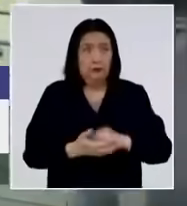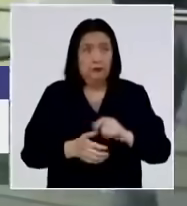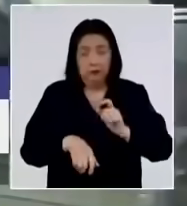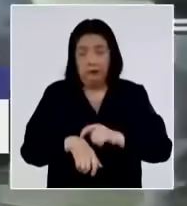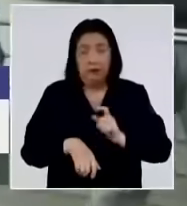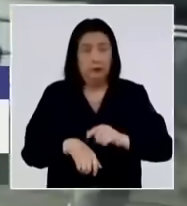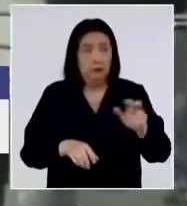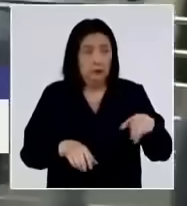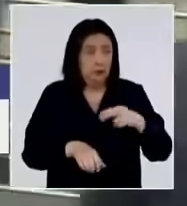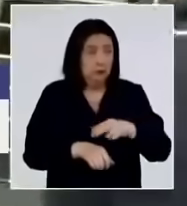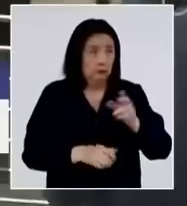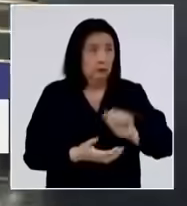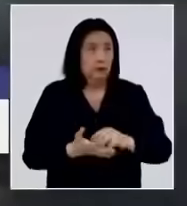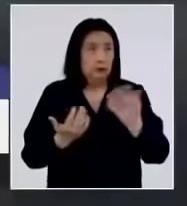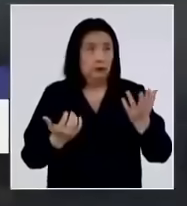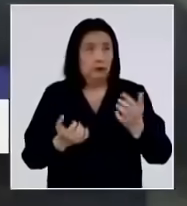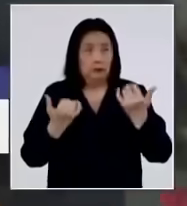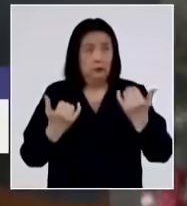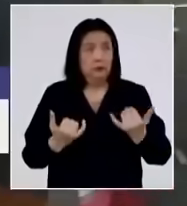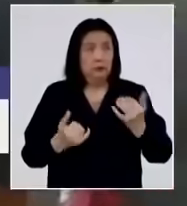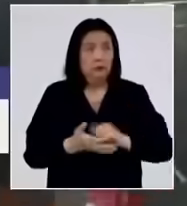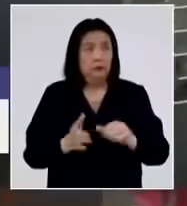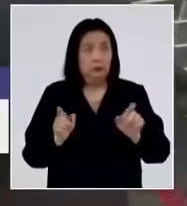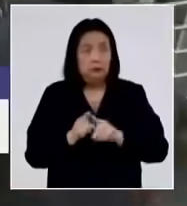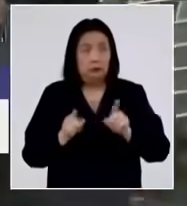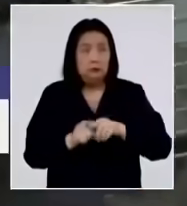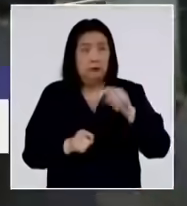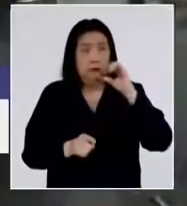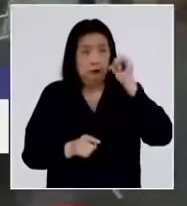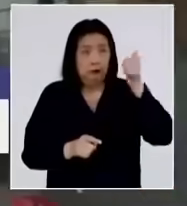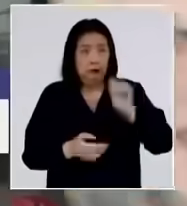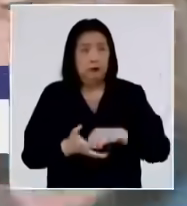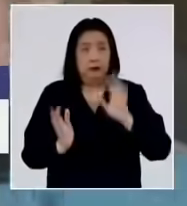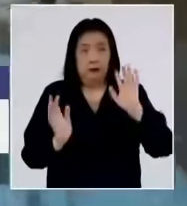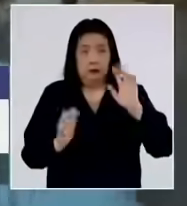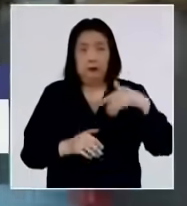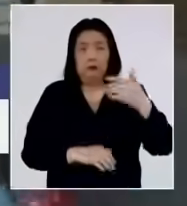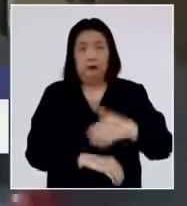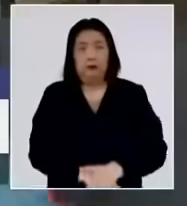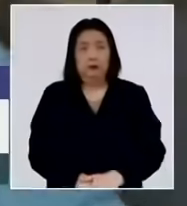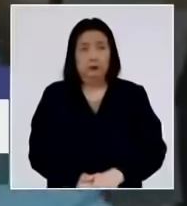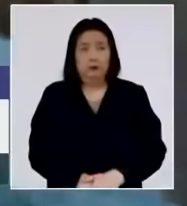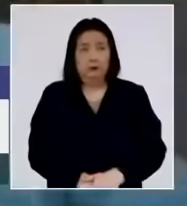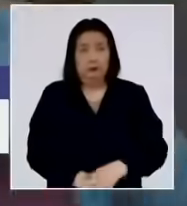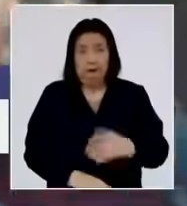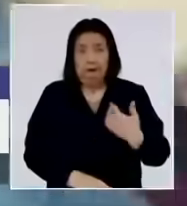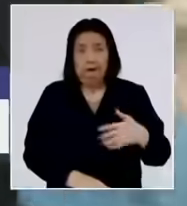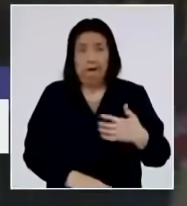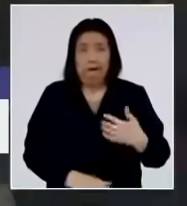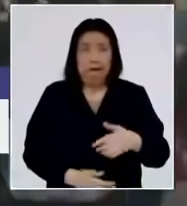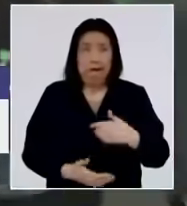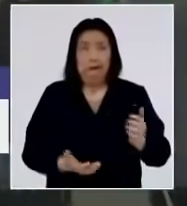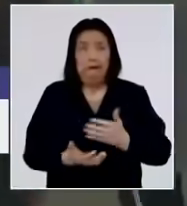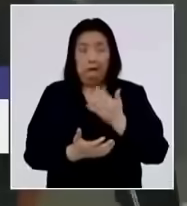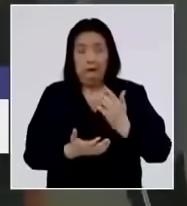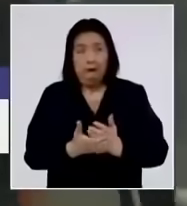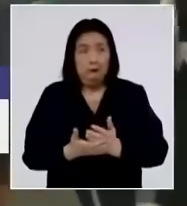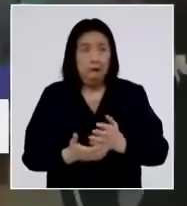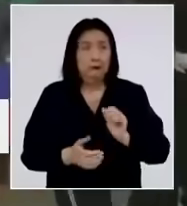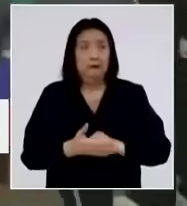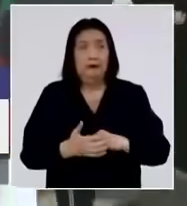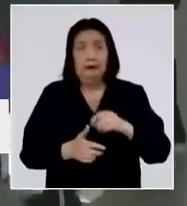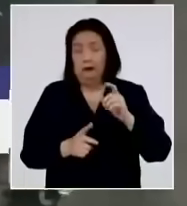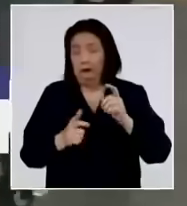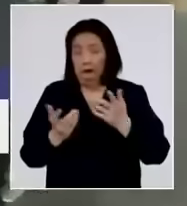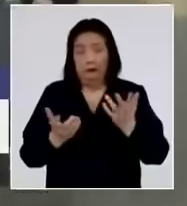horario normal, tanto el día de hoy como también el día de mañana, en las próximas horas. Los que han tenido el inconveniente han sido, por